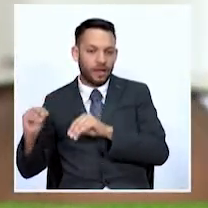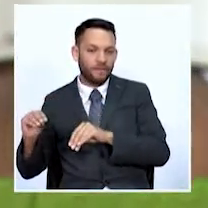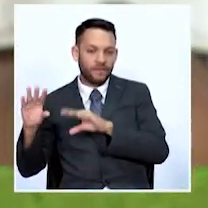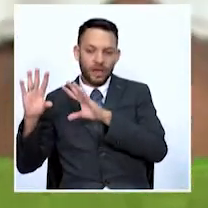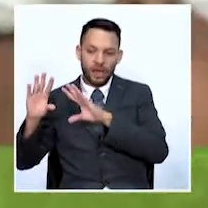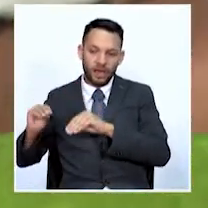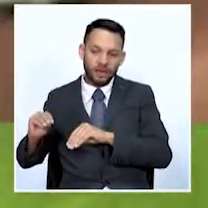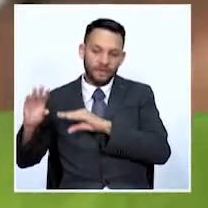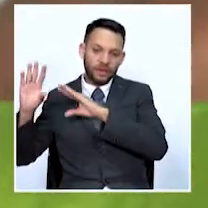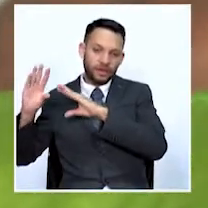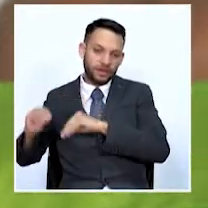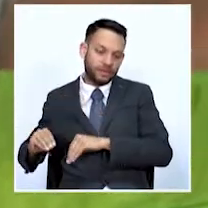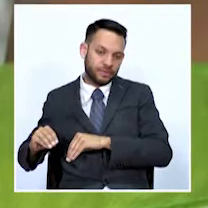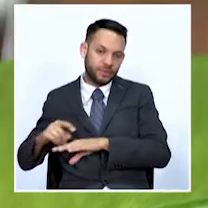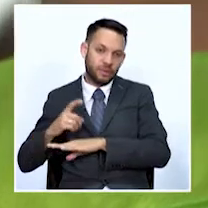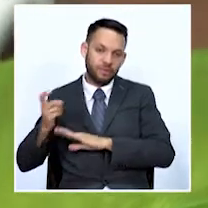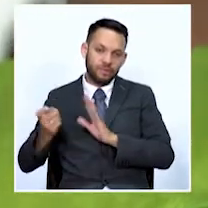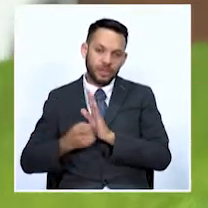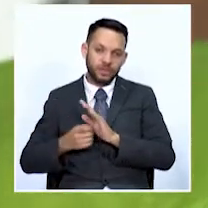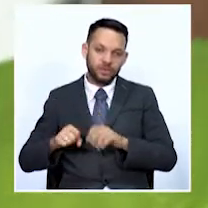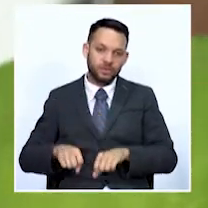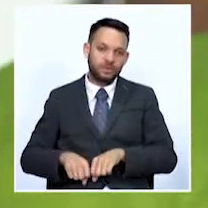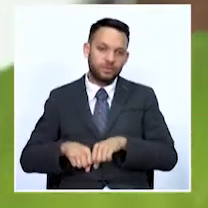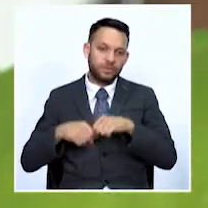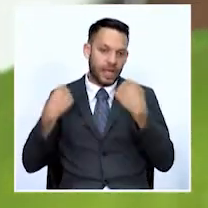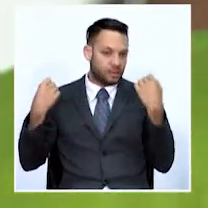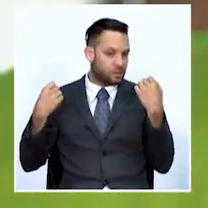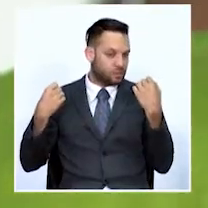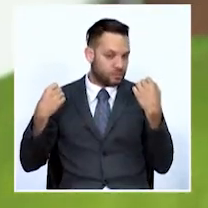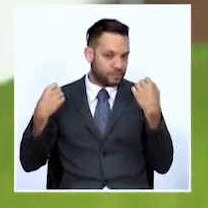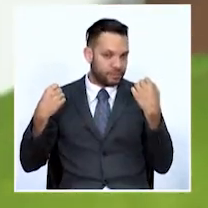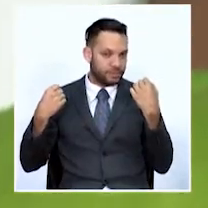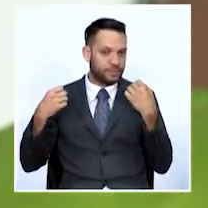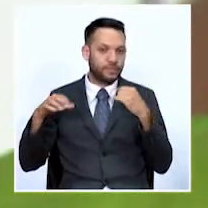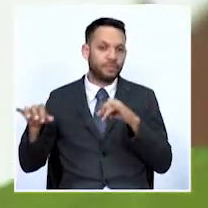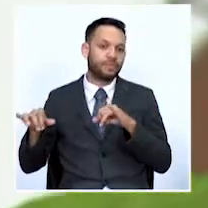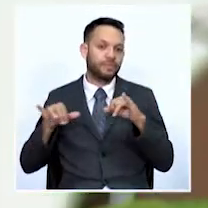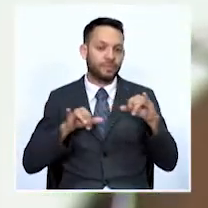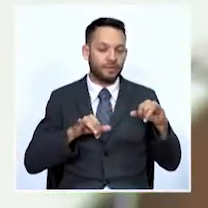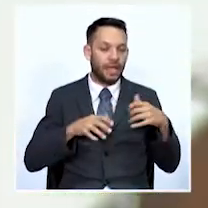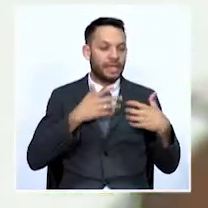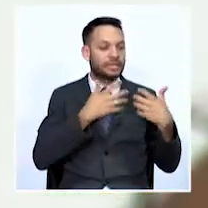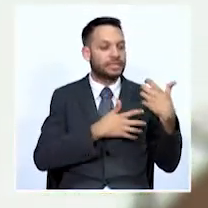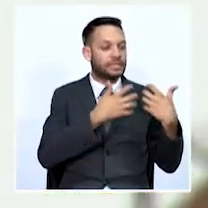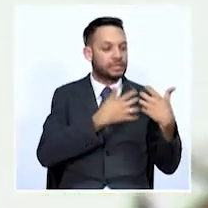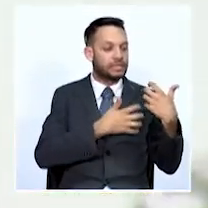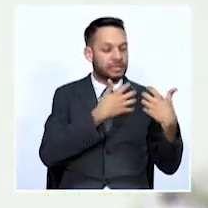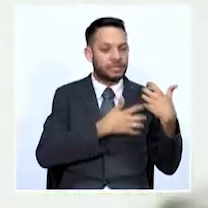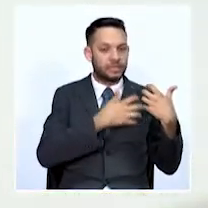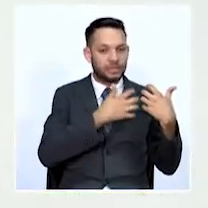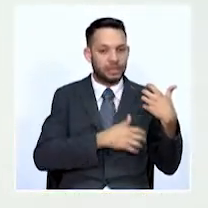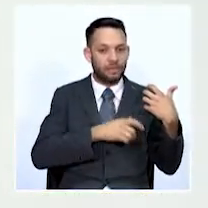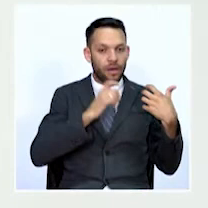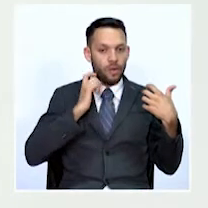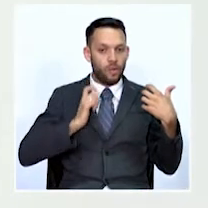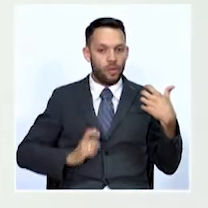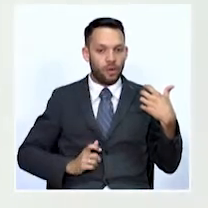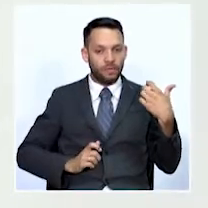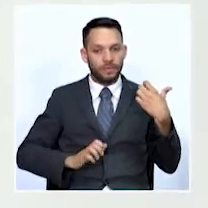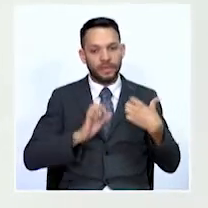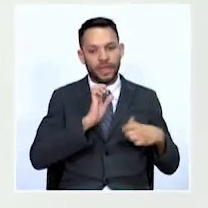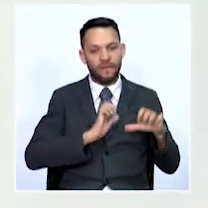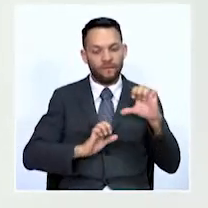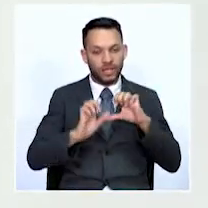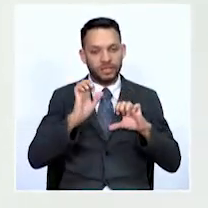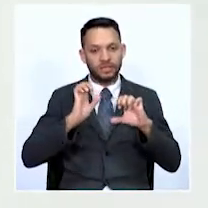la información al punto que el computador se me daña. El sistema inmunológico de ella tuvo un